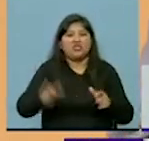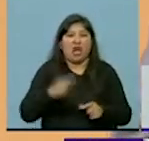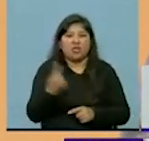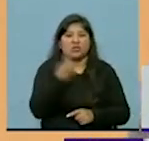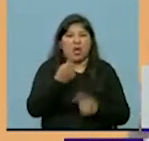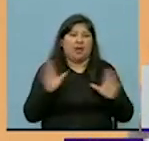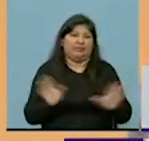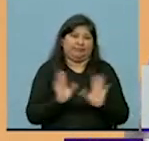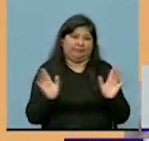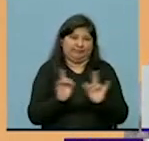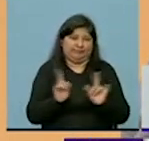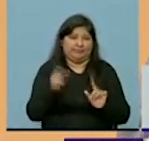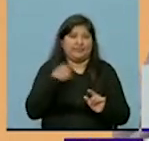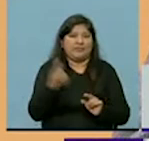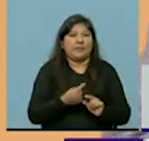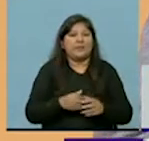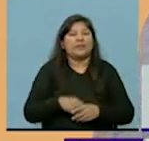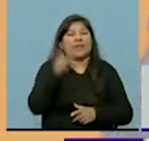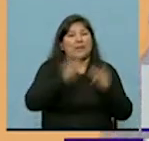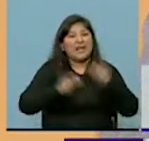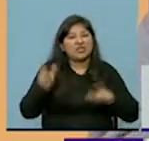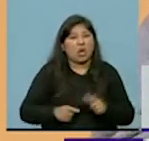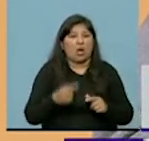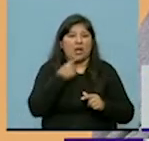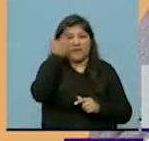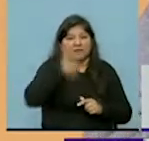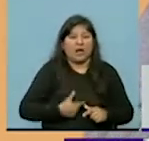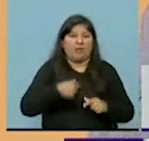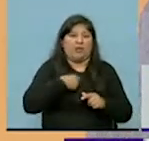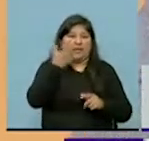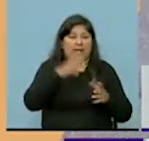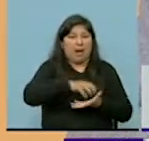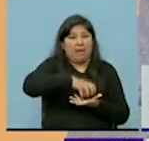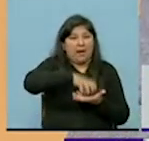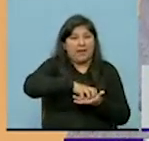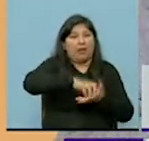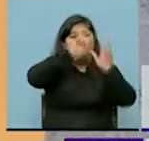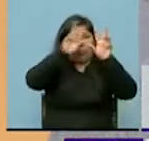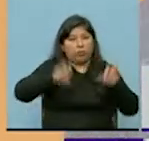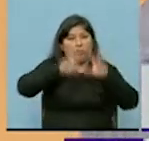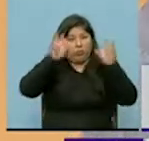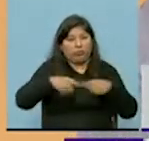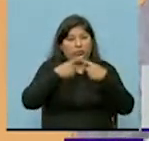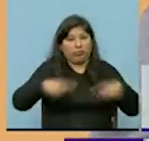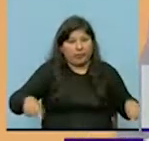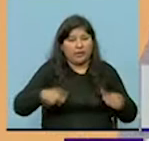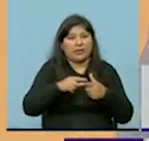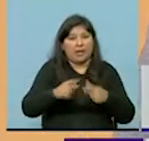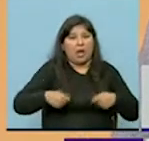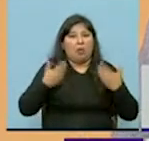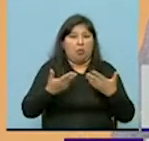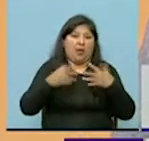para que el más grande esté en un país que no gasta más de lo que recauda sea previsible y puedan generar